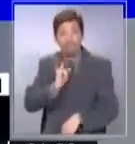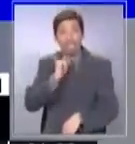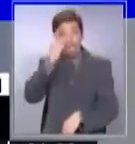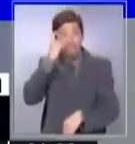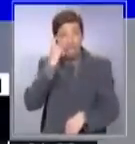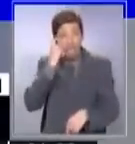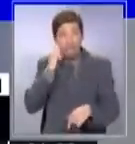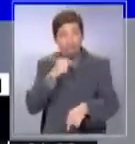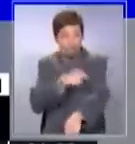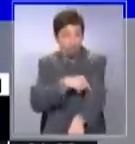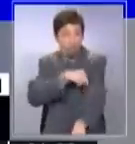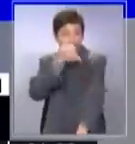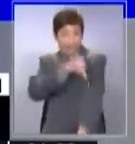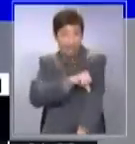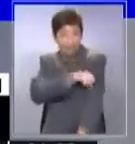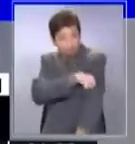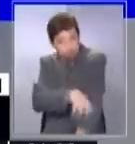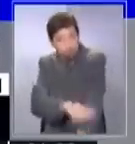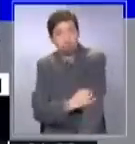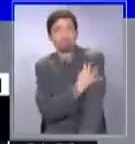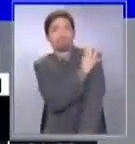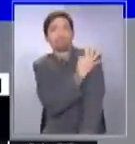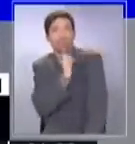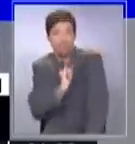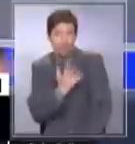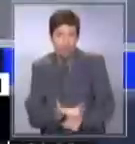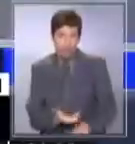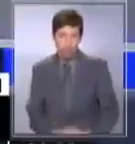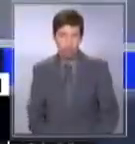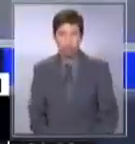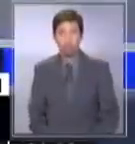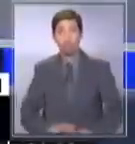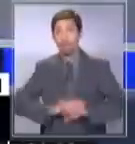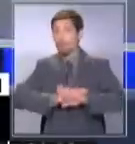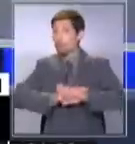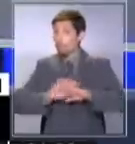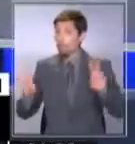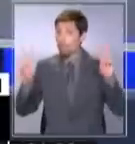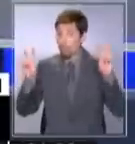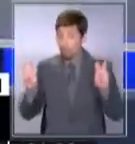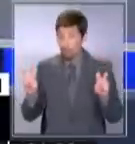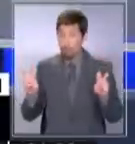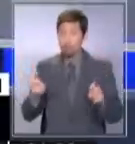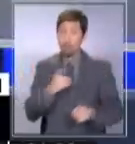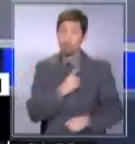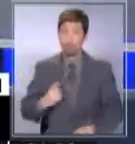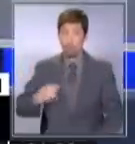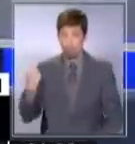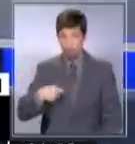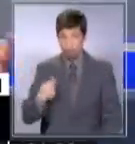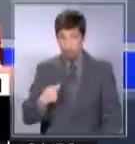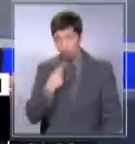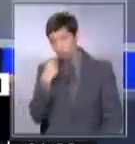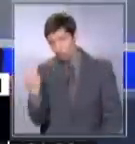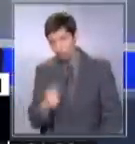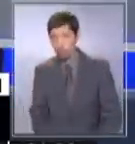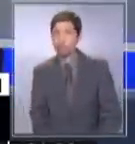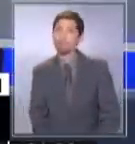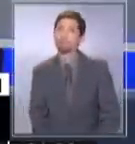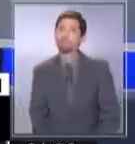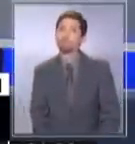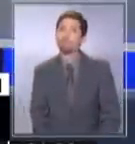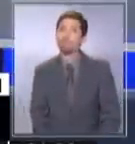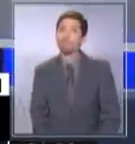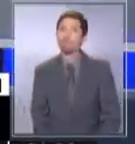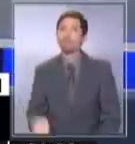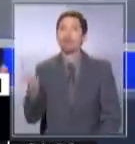desde nuestro propio partido con ese cambio para cerrar el tema parlamentario para volver luego a la presidencial eh se vio como una derrota